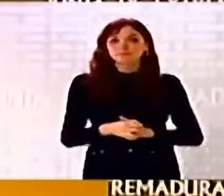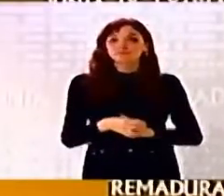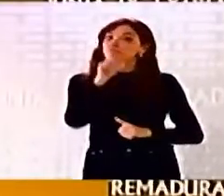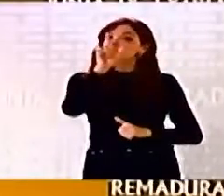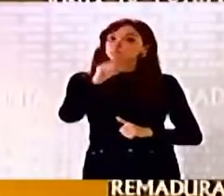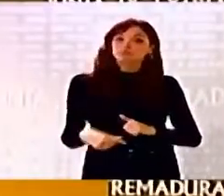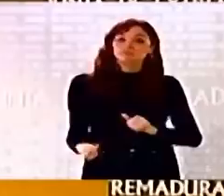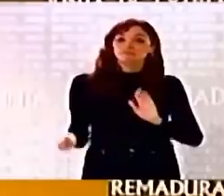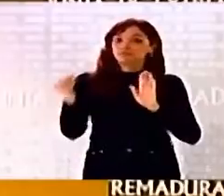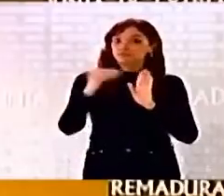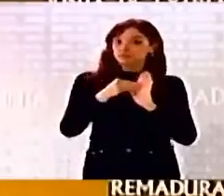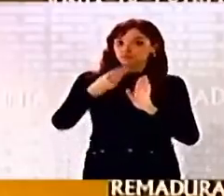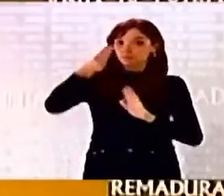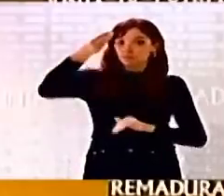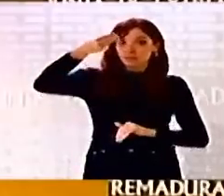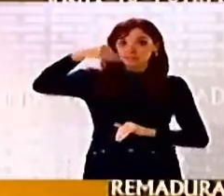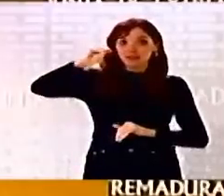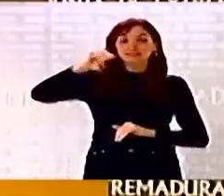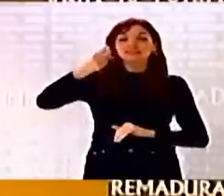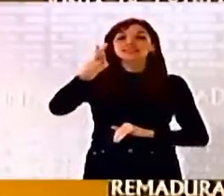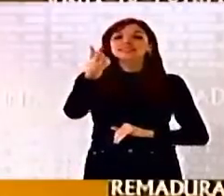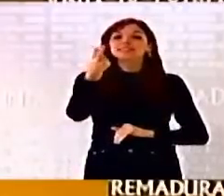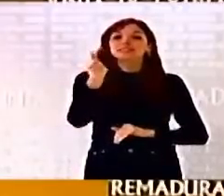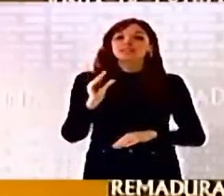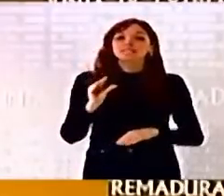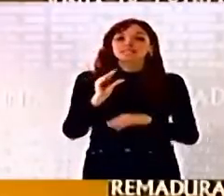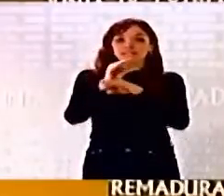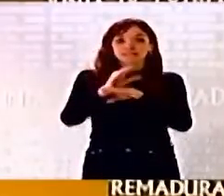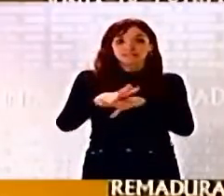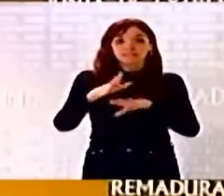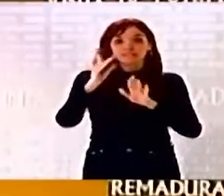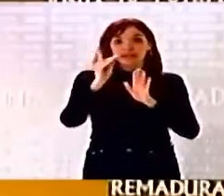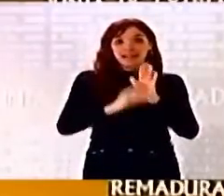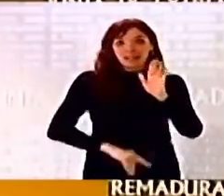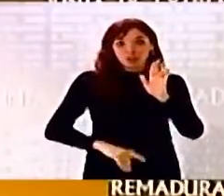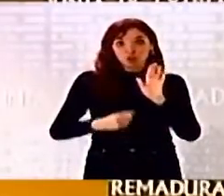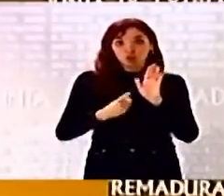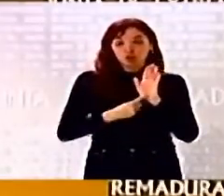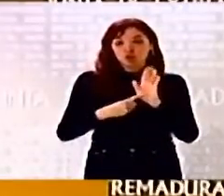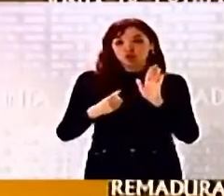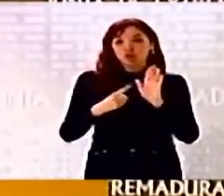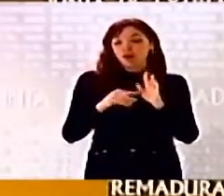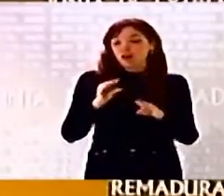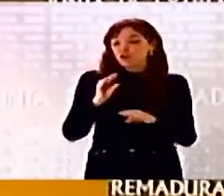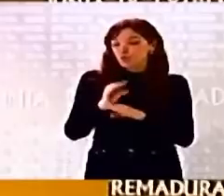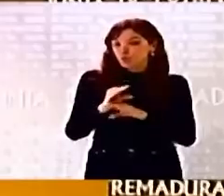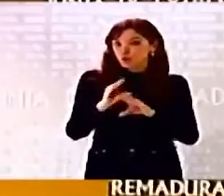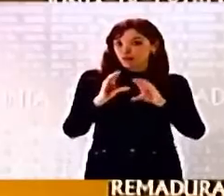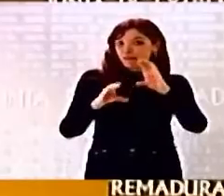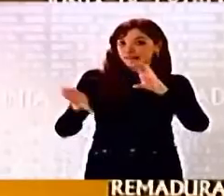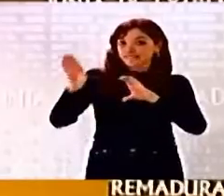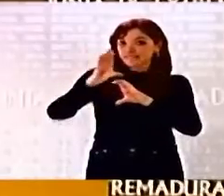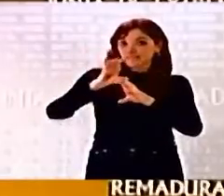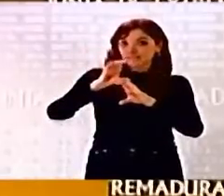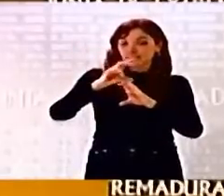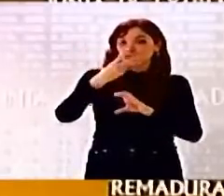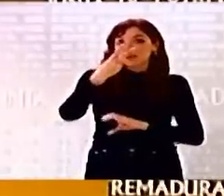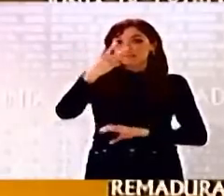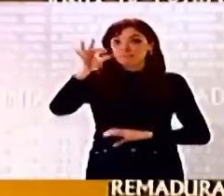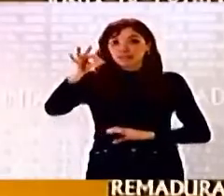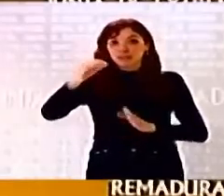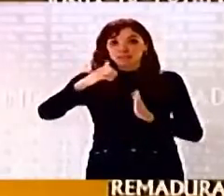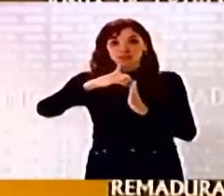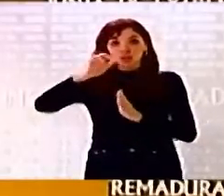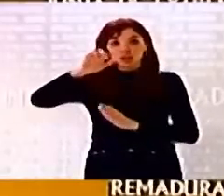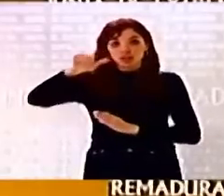incrementamos la dotación del decreto, la dotación de las ayudas, en 20 millones de